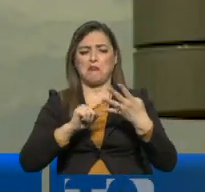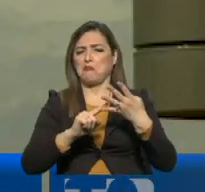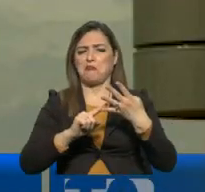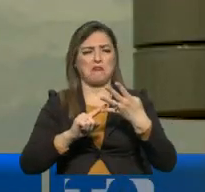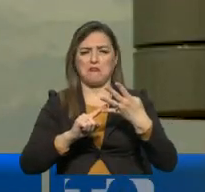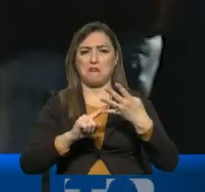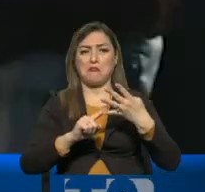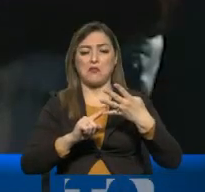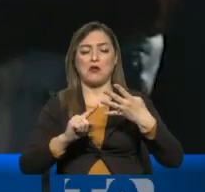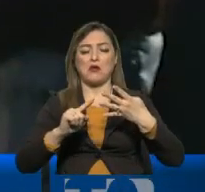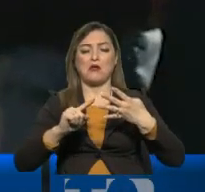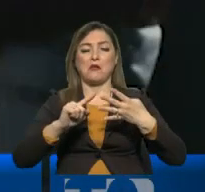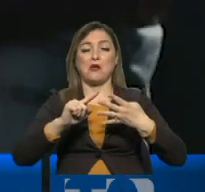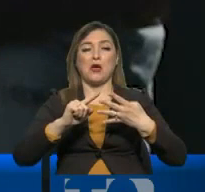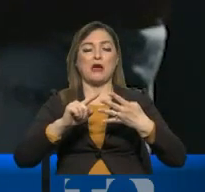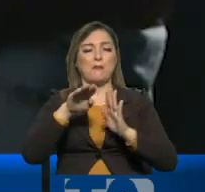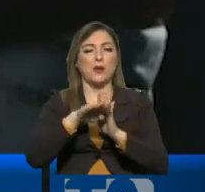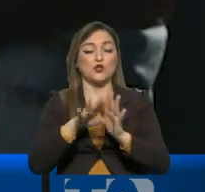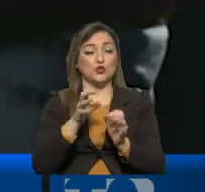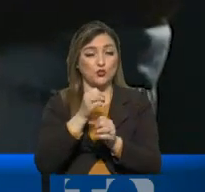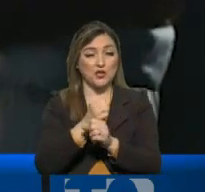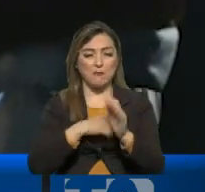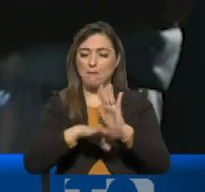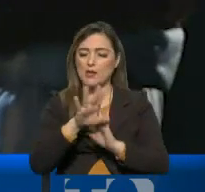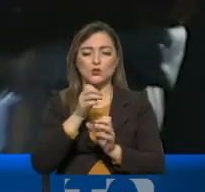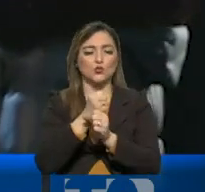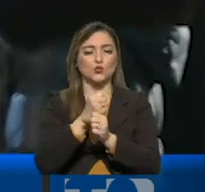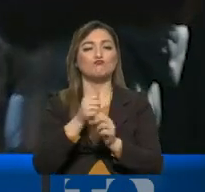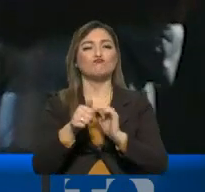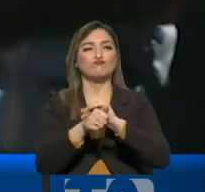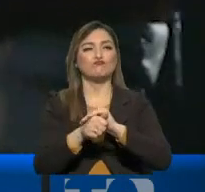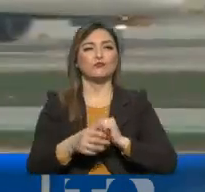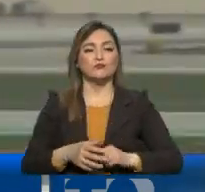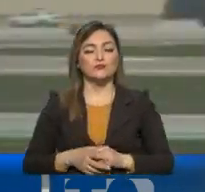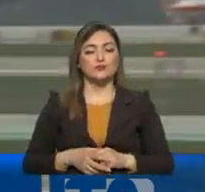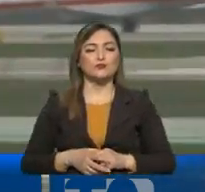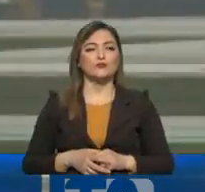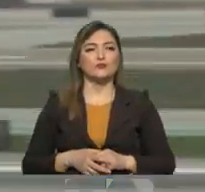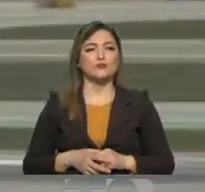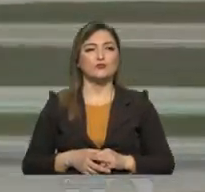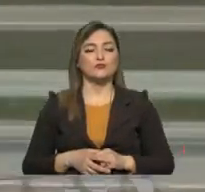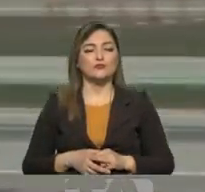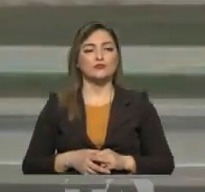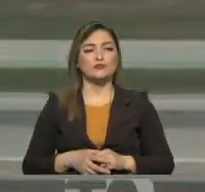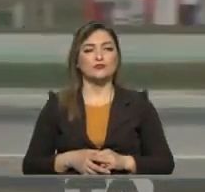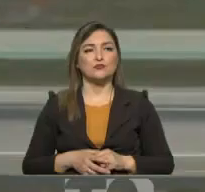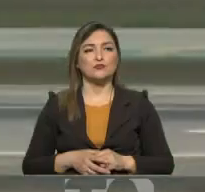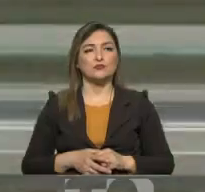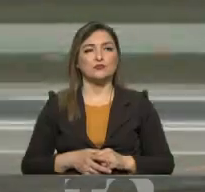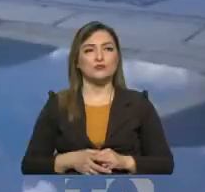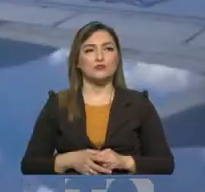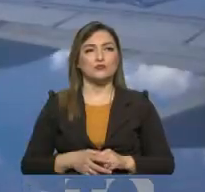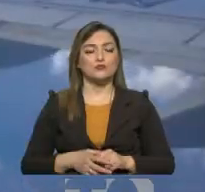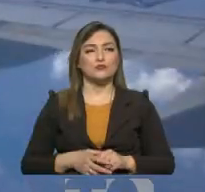Unidos para guiar en temas de seguridad y salud a sus ciudadanos que se desplazan en el exterior en medio de esta